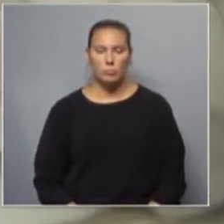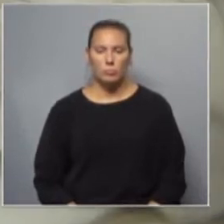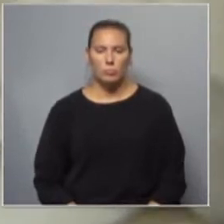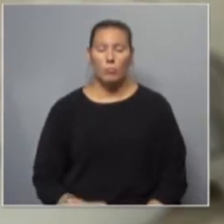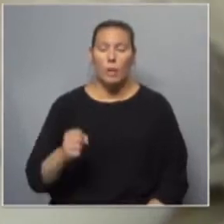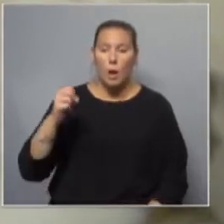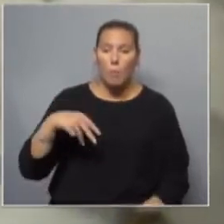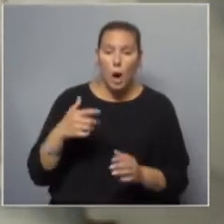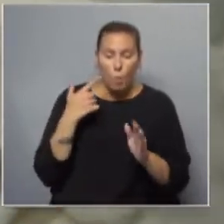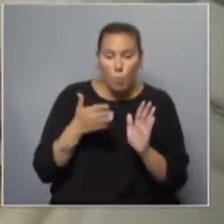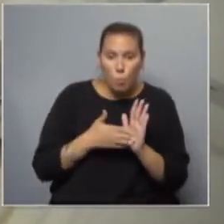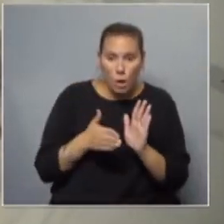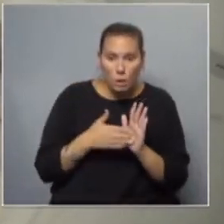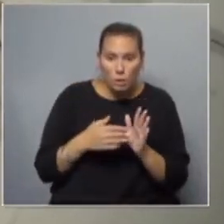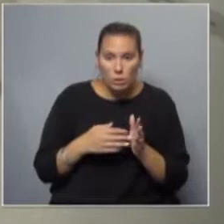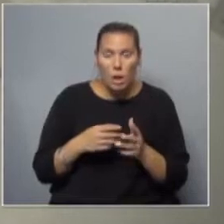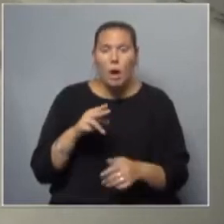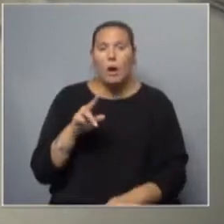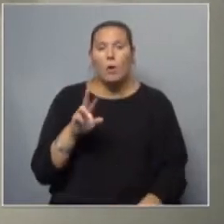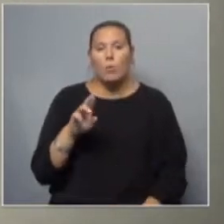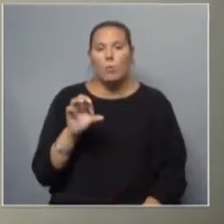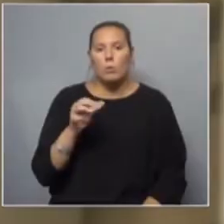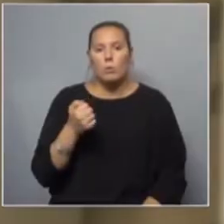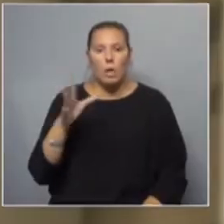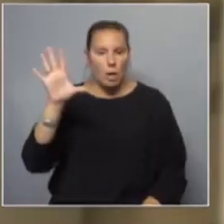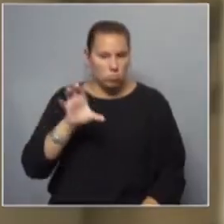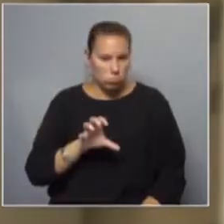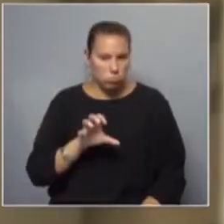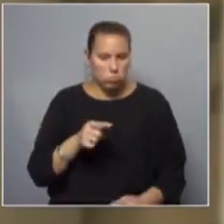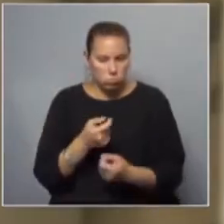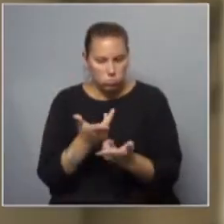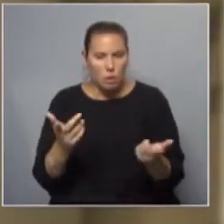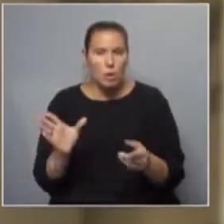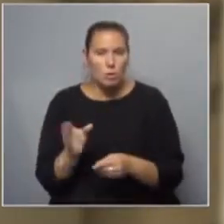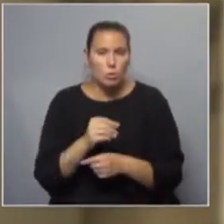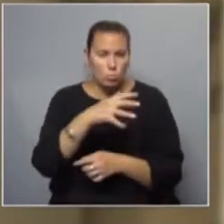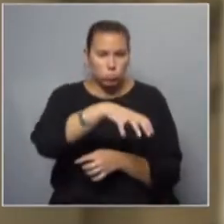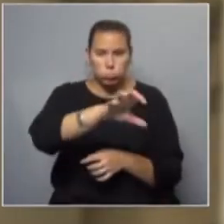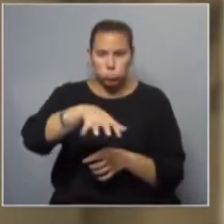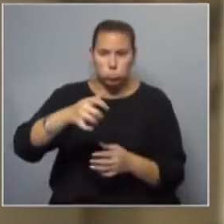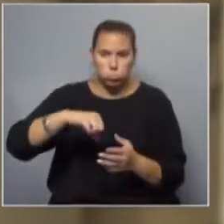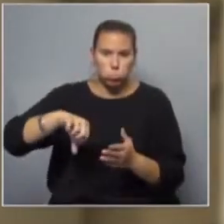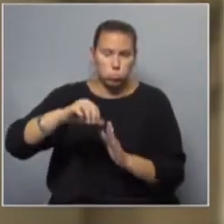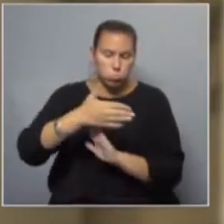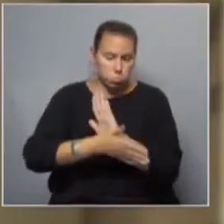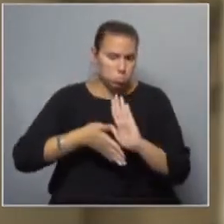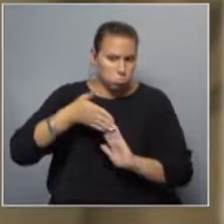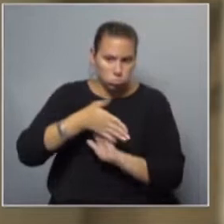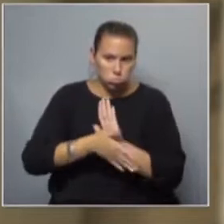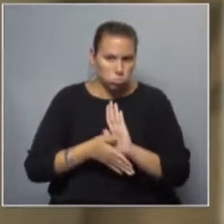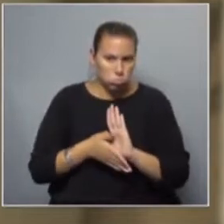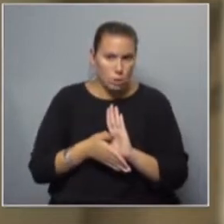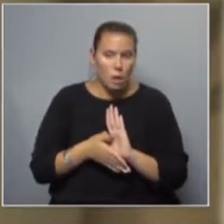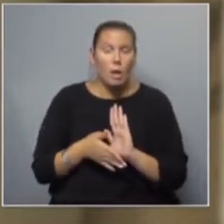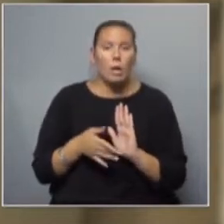El plan de muestreo lo diseña la URSEA y eso abarca todas las localidades del país.